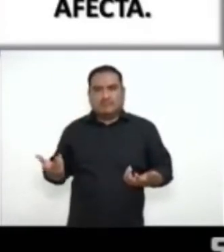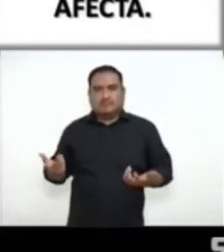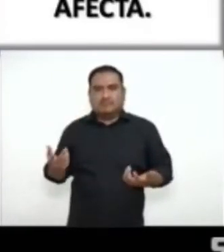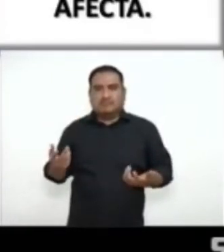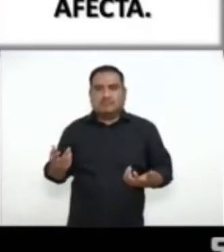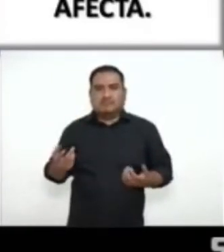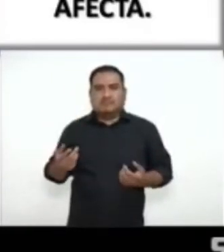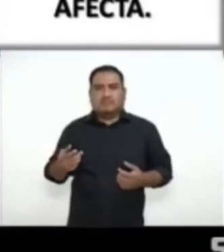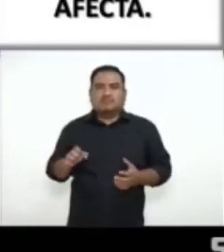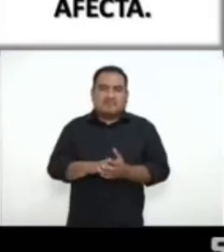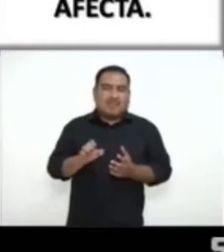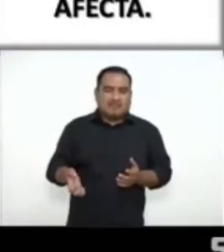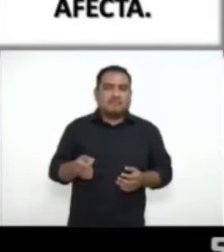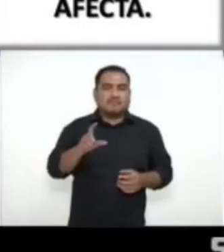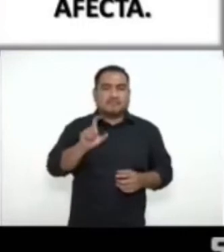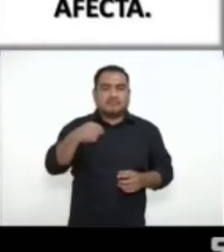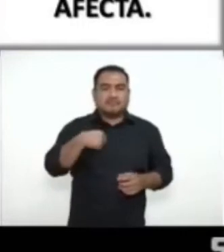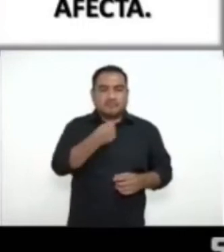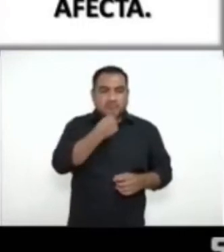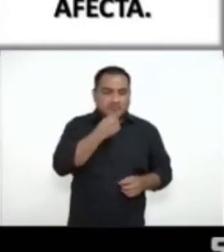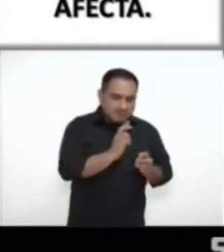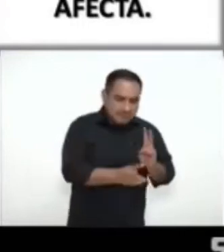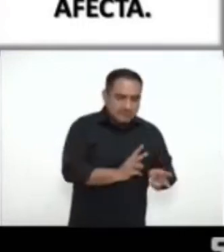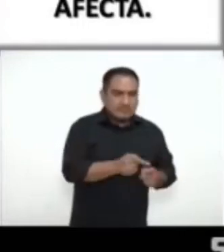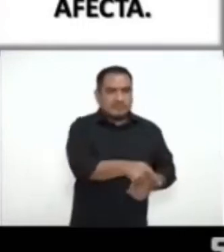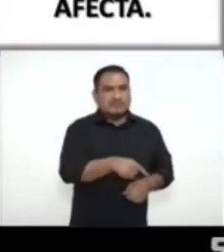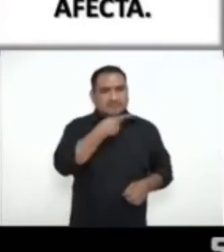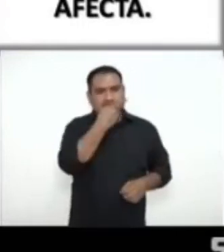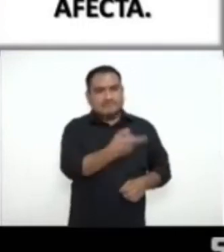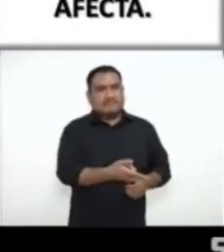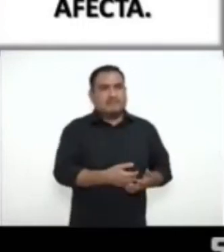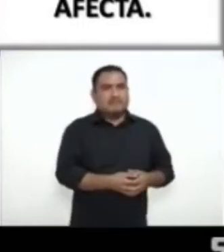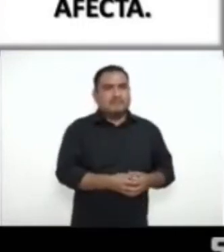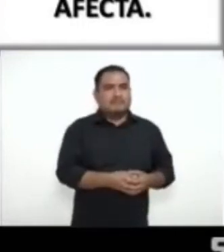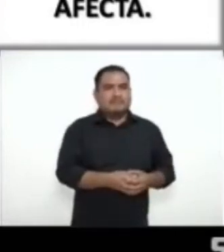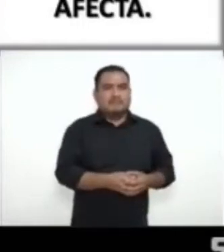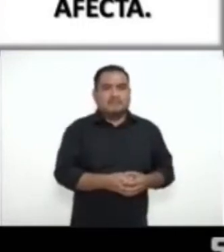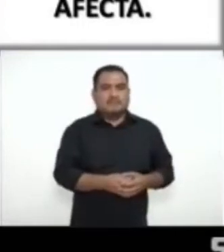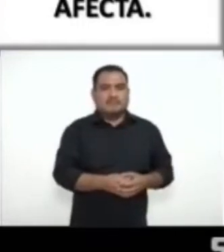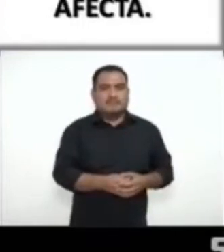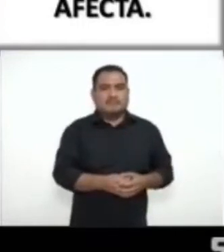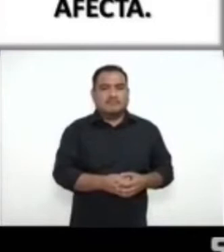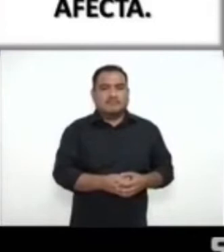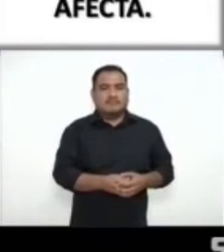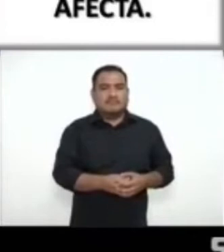Yo, cuando hablo con los niños, les digo que entre por aquí, que salga por acá y que no se